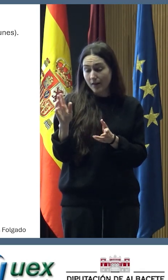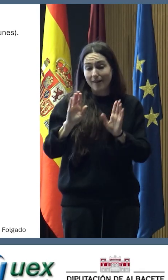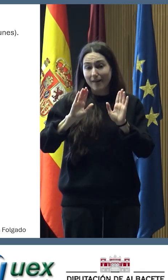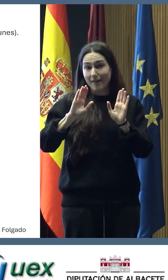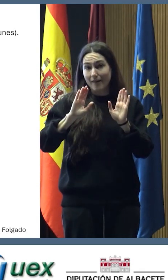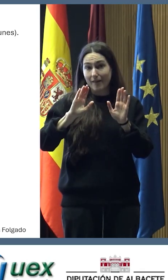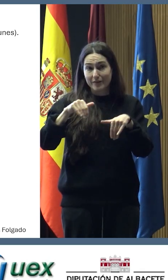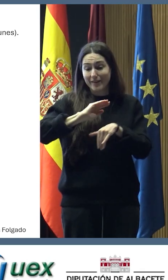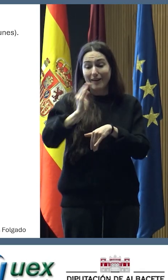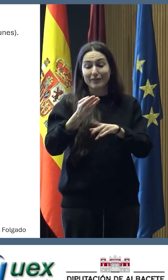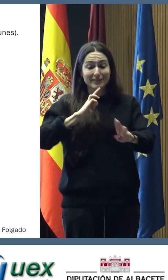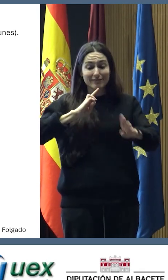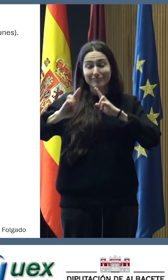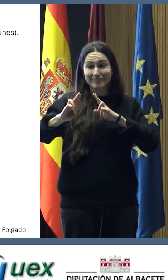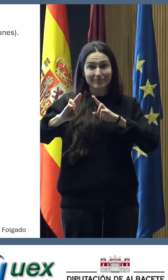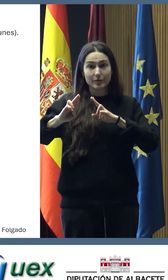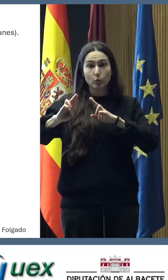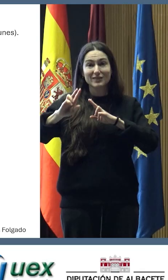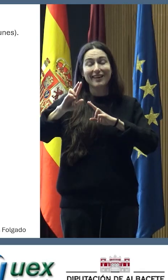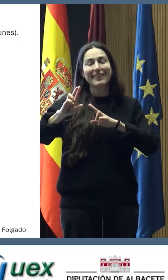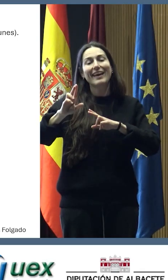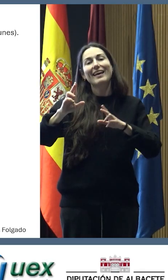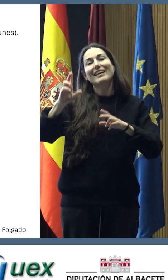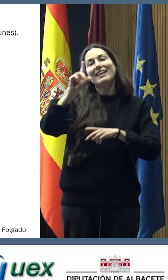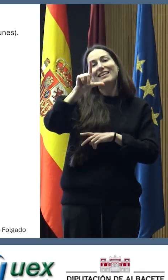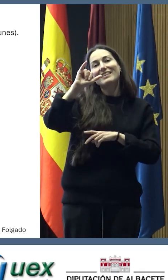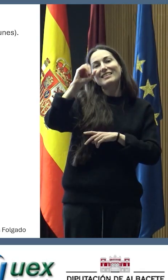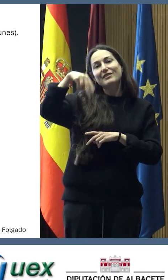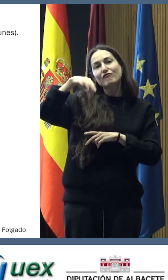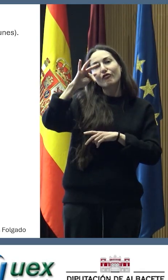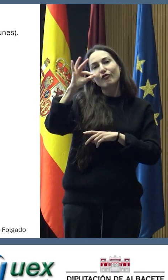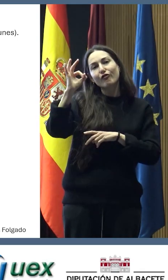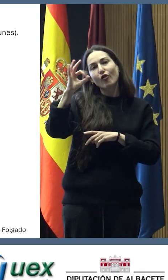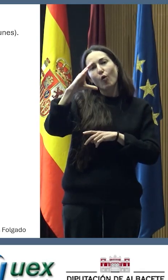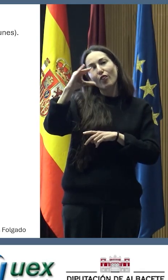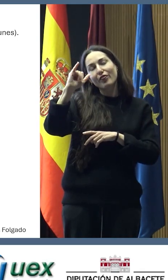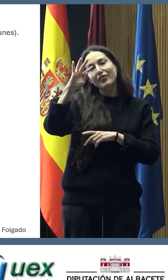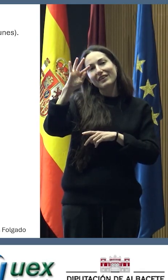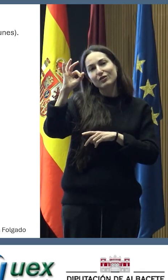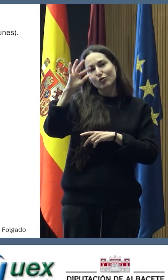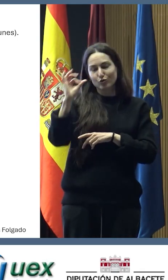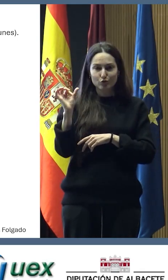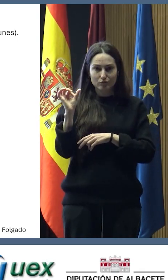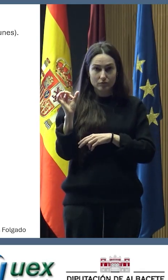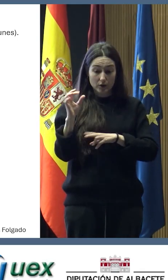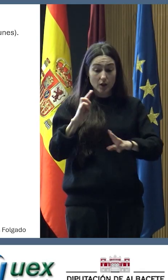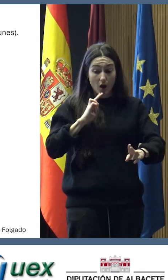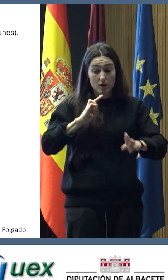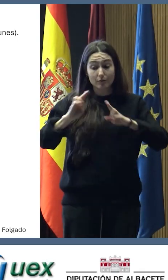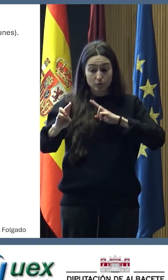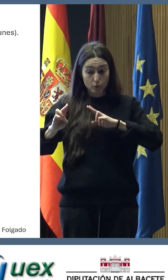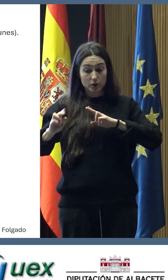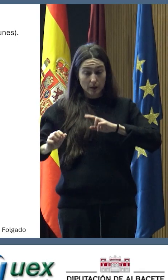reactividad de los linfocitos, que tienen ya una mayor reactividad